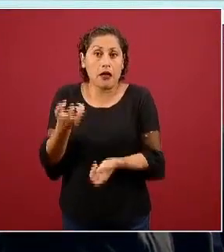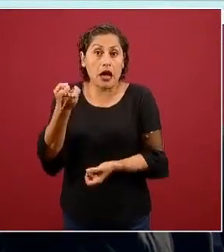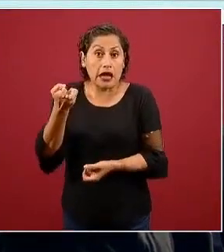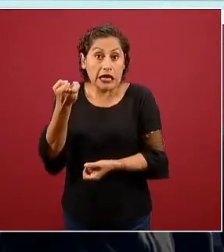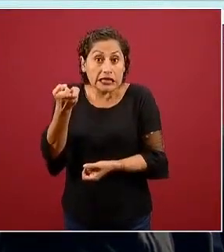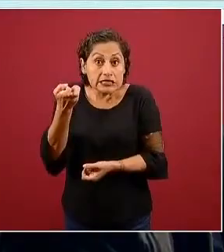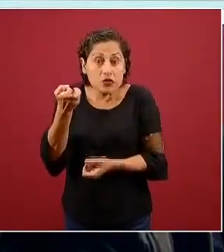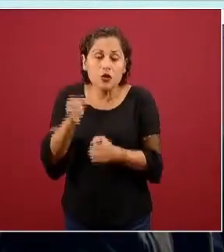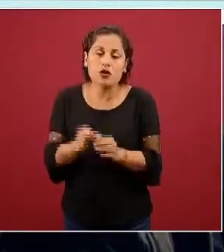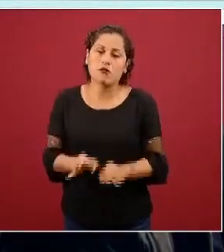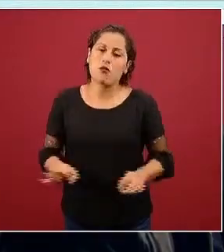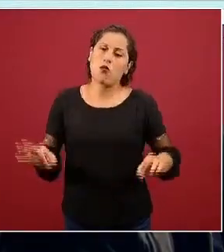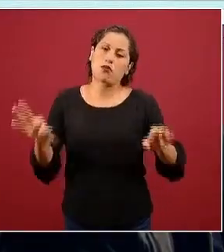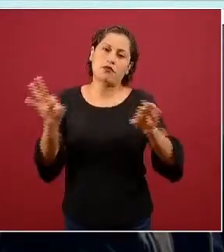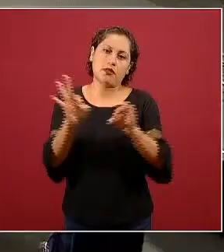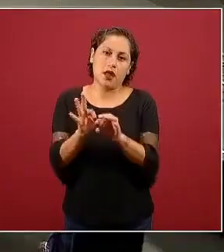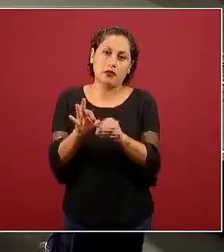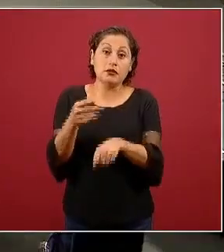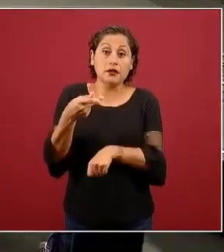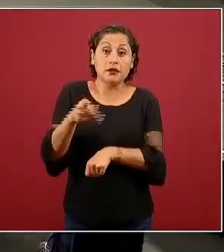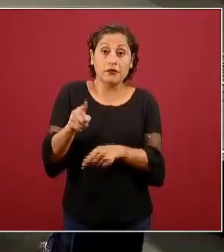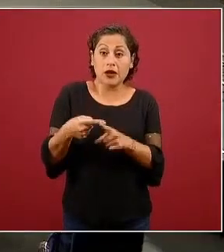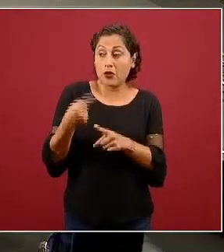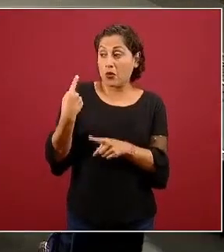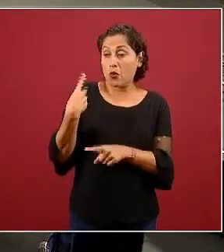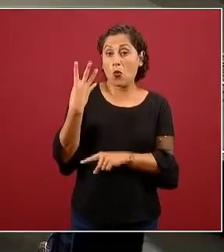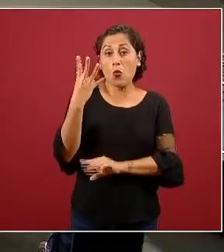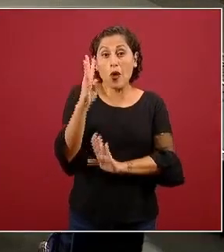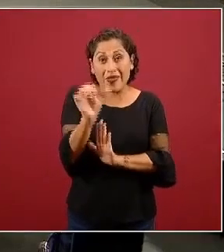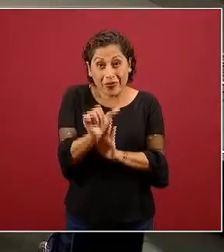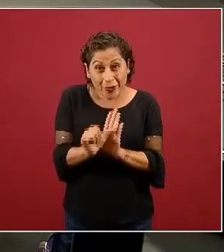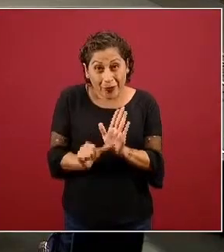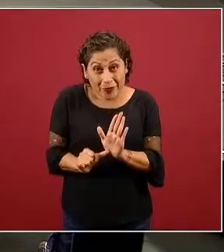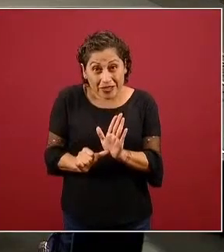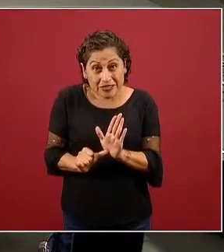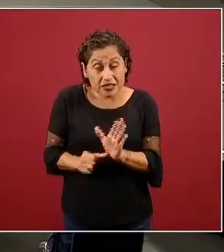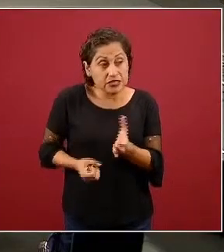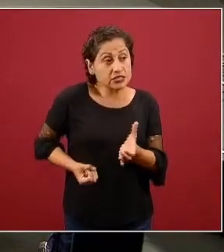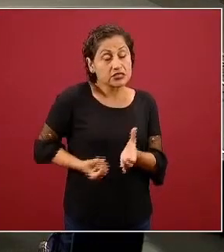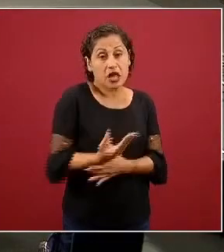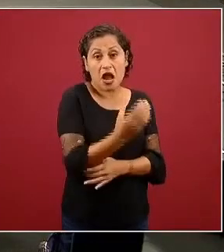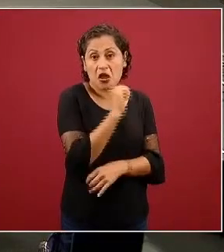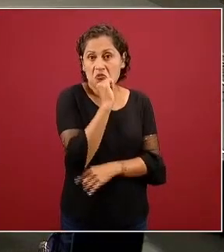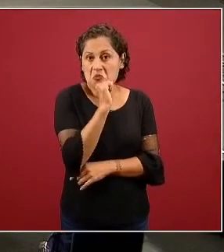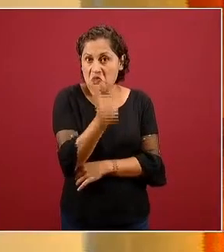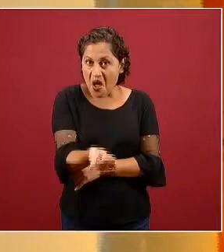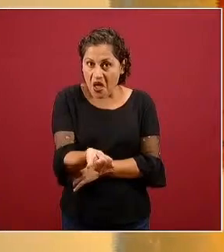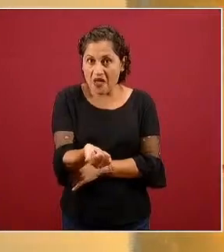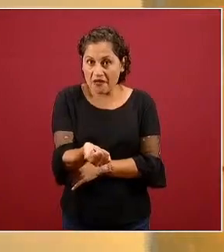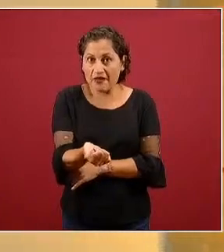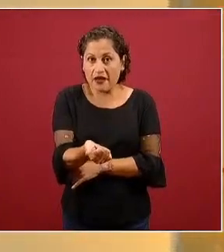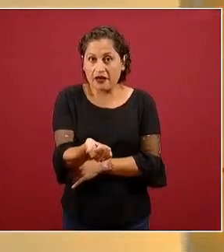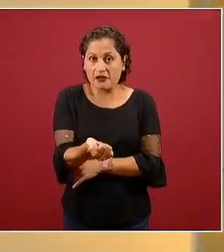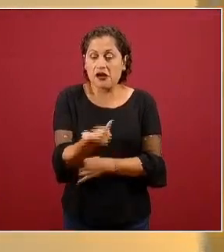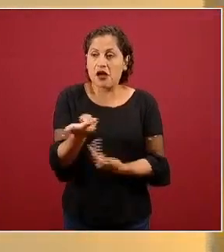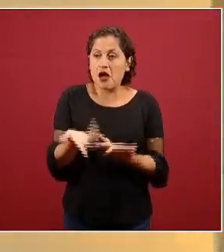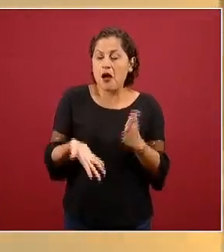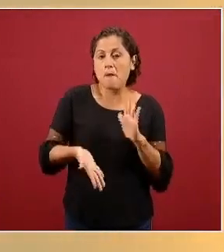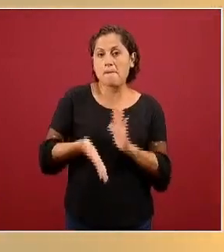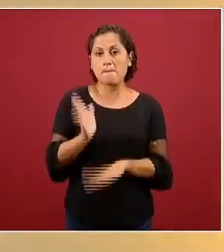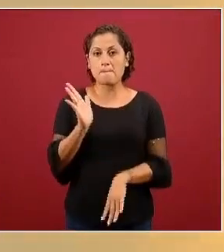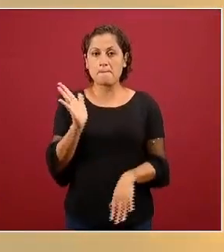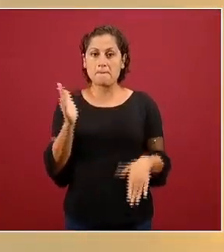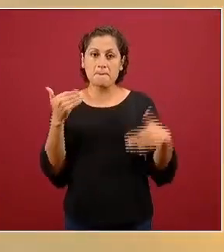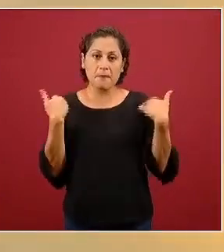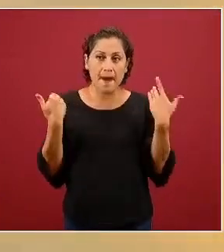4 meses han dejado de salir por las tardes, han dejado de salir los fines de semana